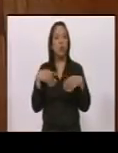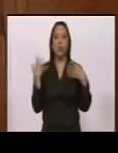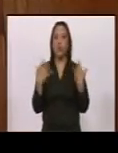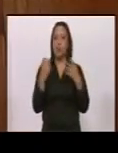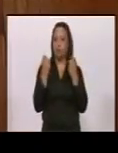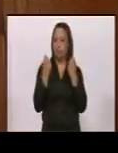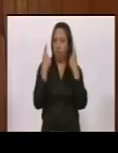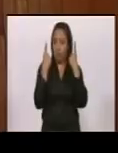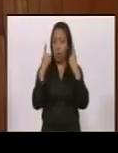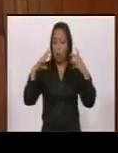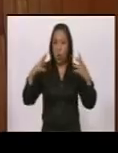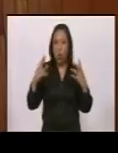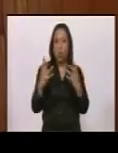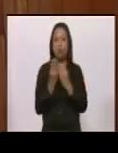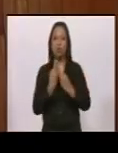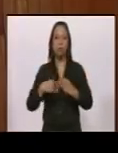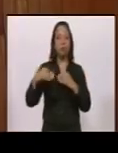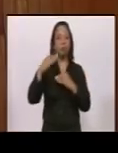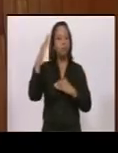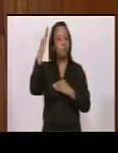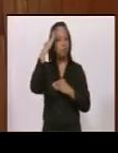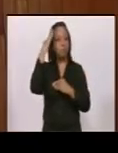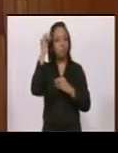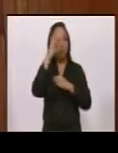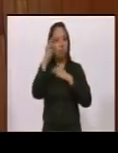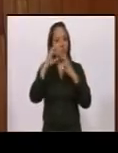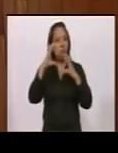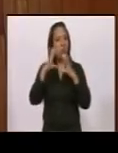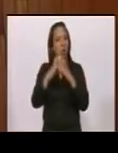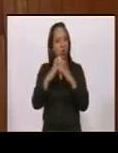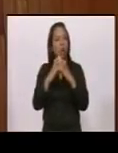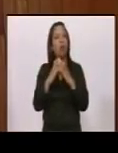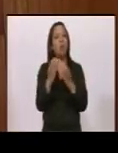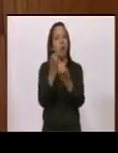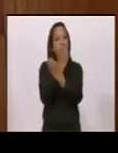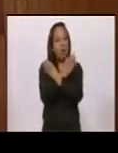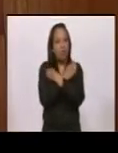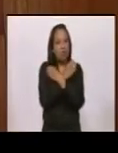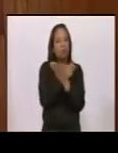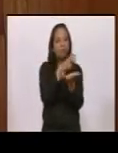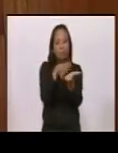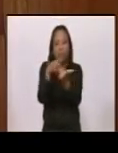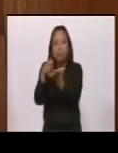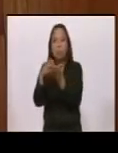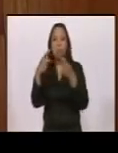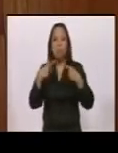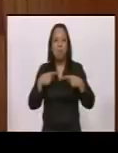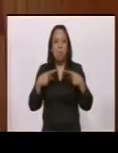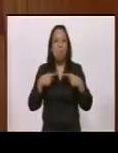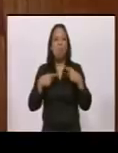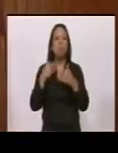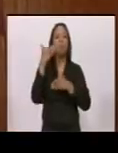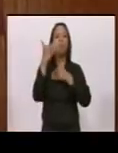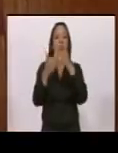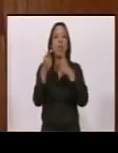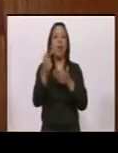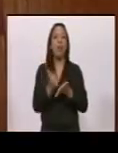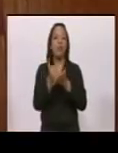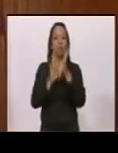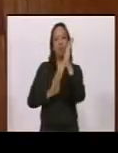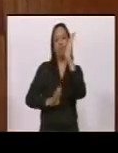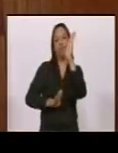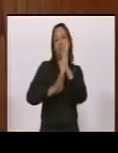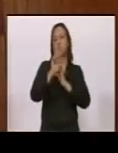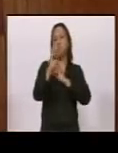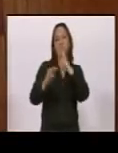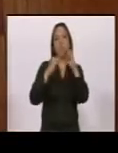a ser protagonistas globales, preparando y educando a las nuevas generaciones para triunfar en cualquier parte